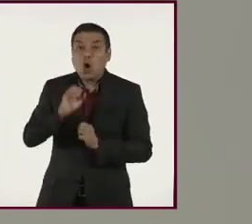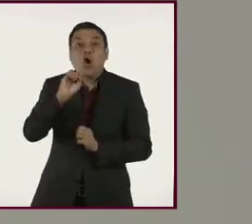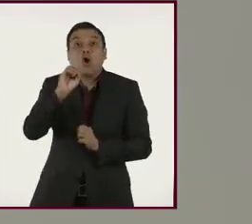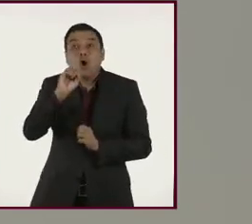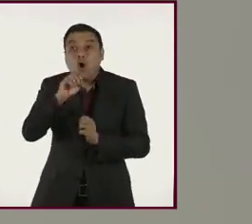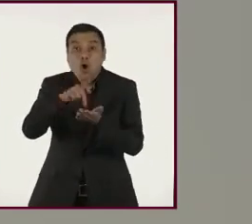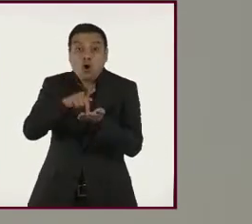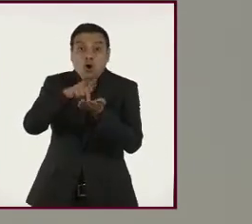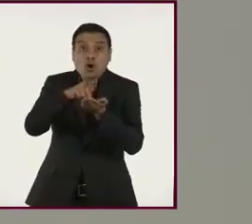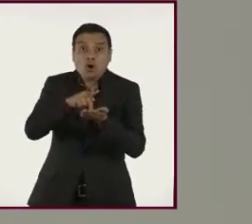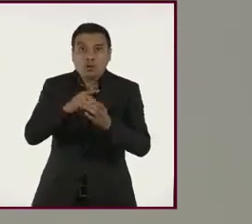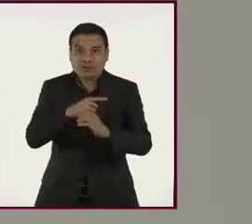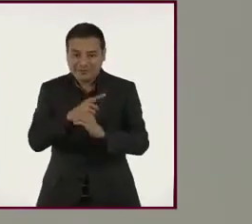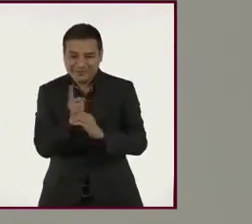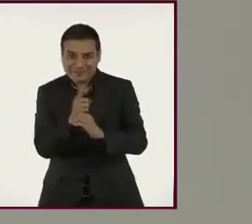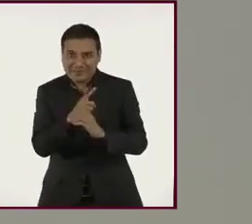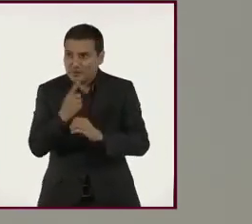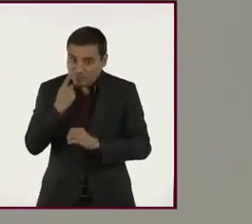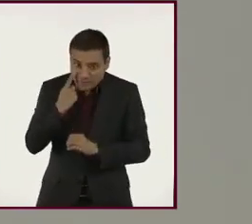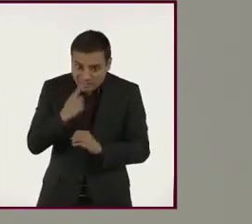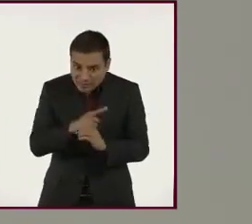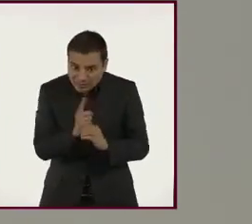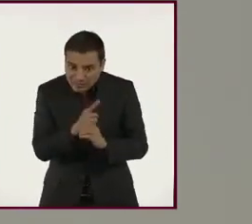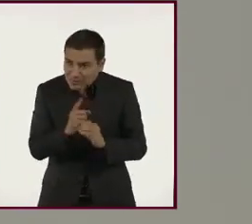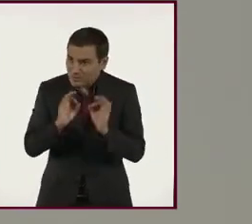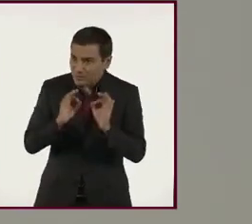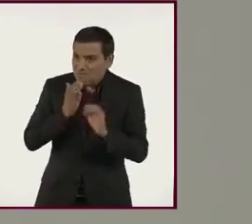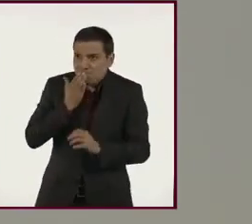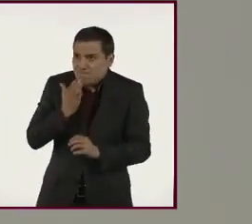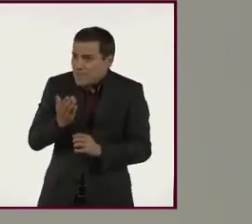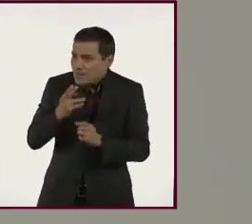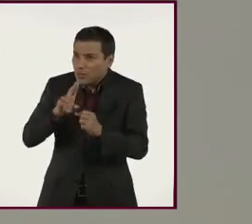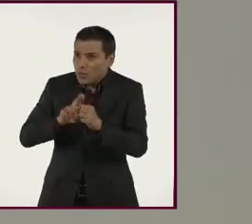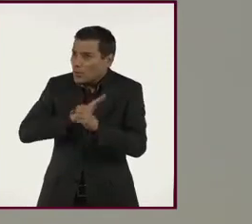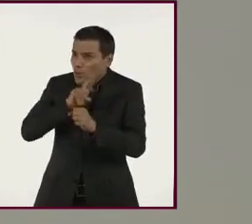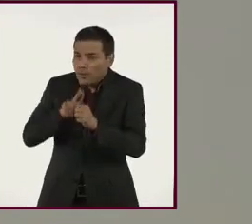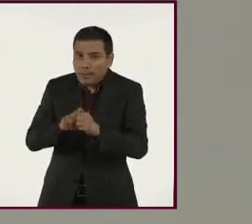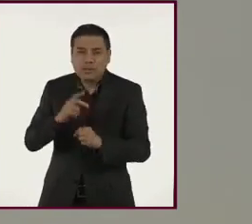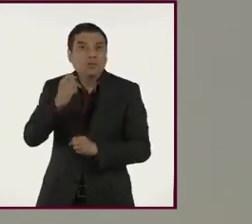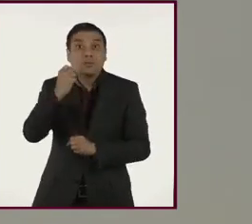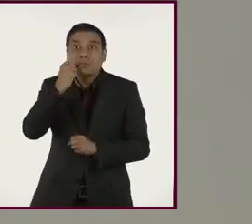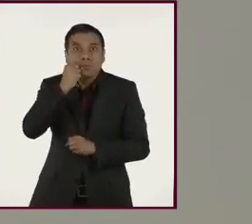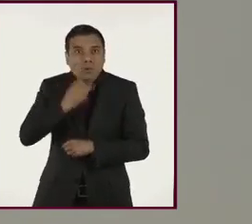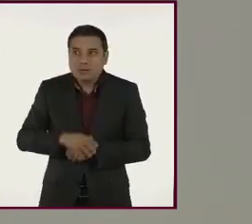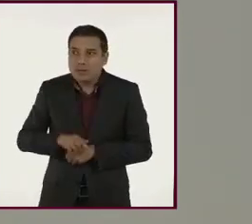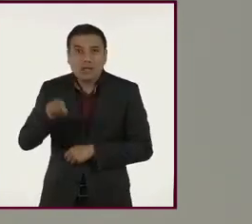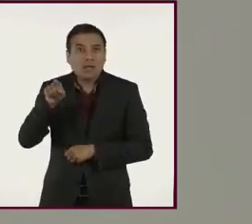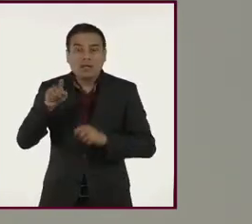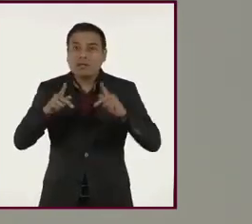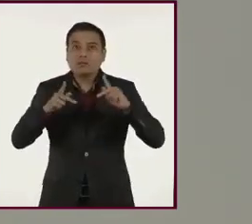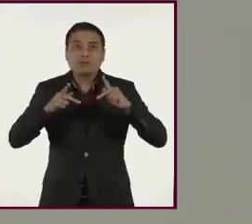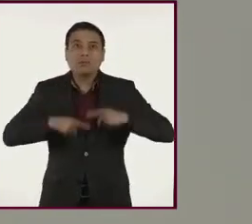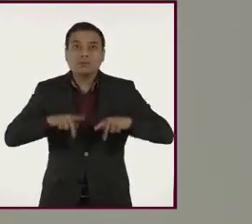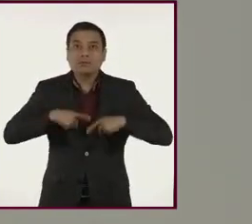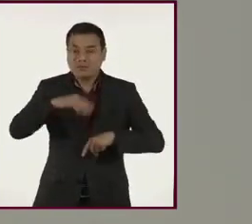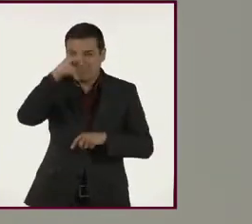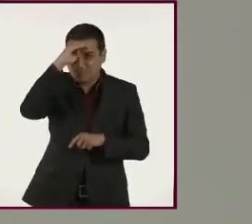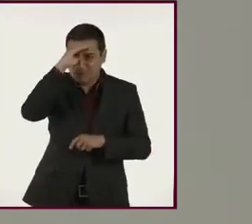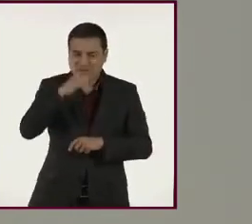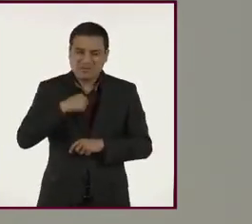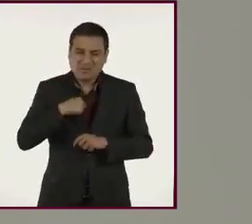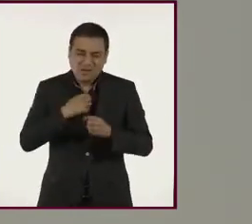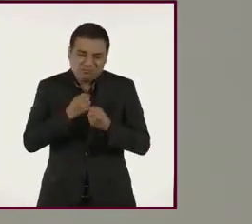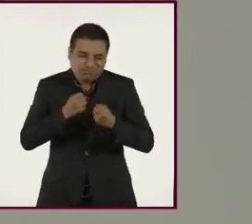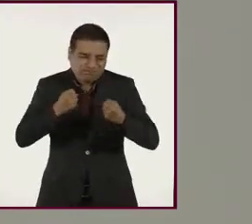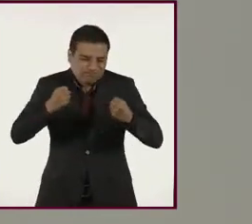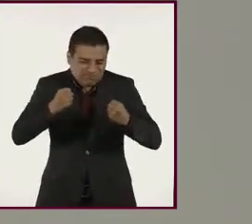puntuales donde se les comenta cuánto están pesando y qué es lo que deberían pesar, se siguen percibiendo a sí mismas como con un alto peso